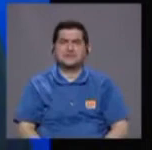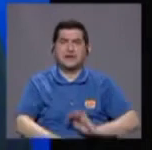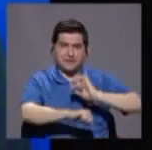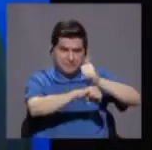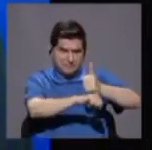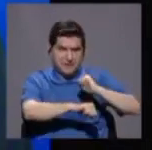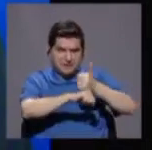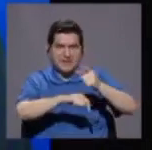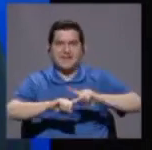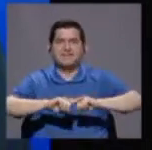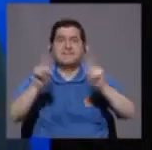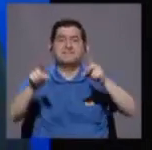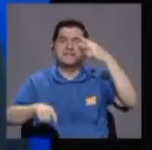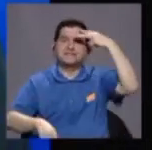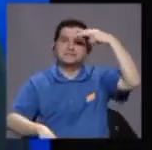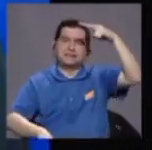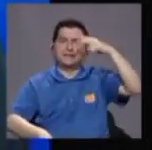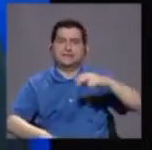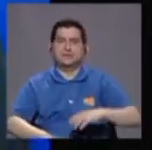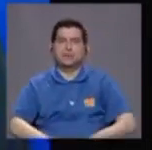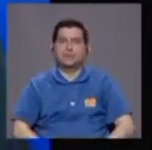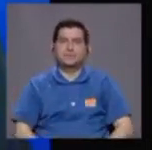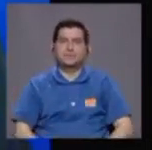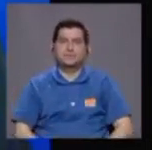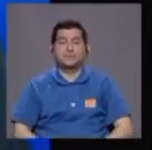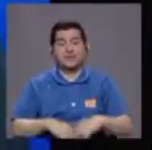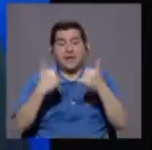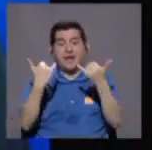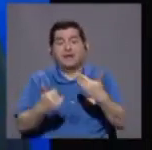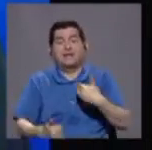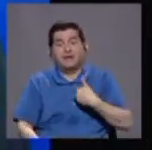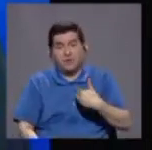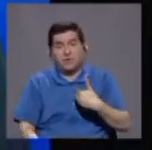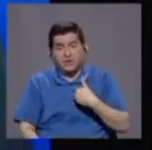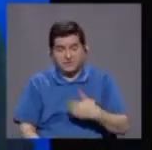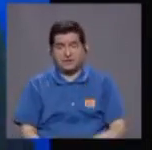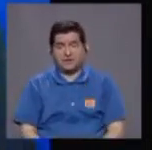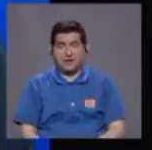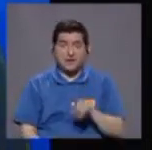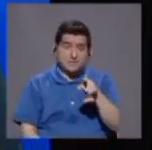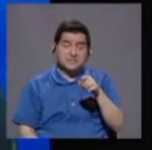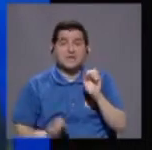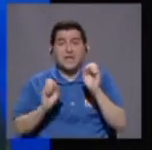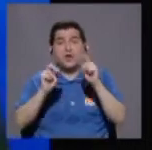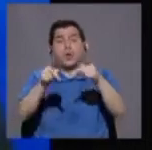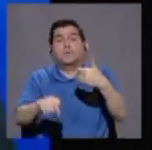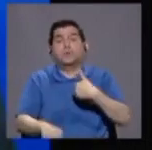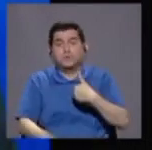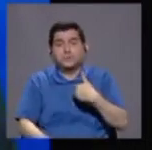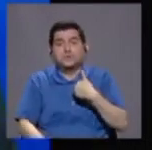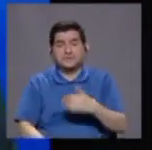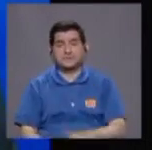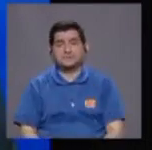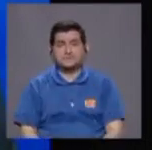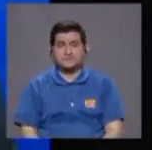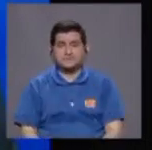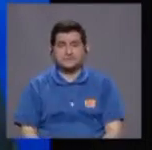definido otro México, ¿no?, del que vivimos ahorita, si hubiera tenido esa oportunidad, ¿no?